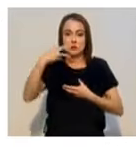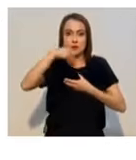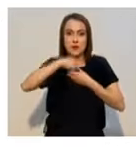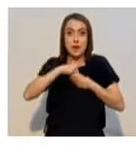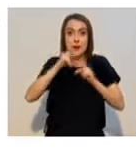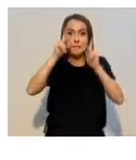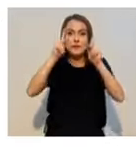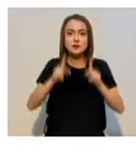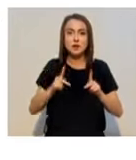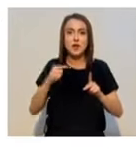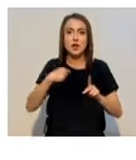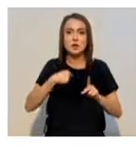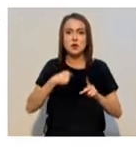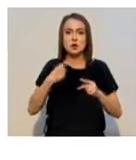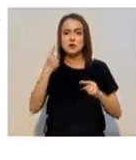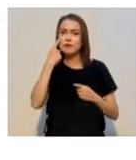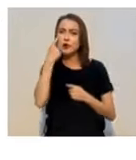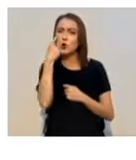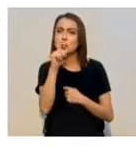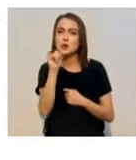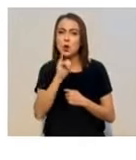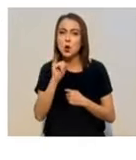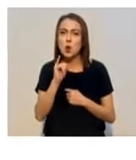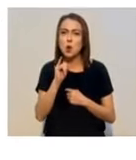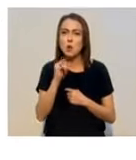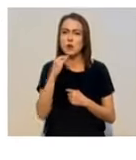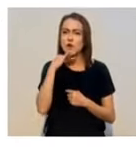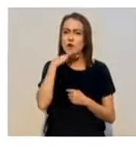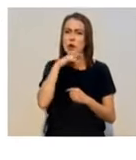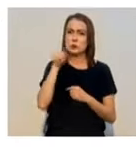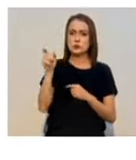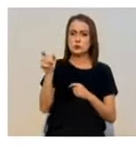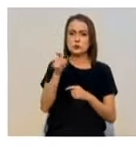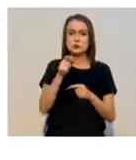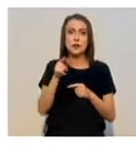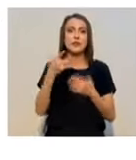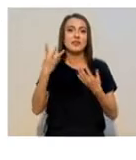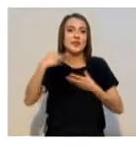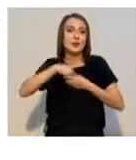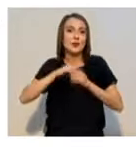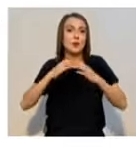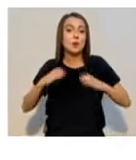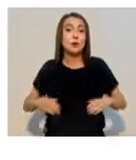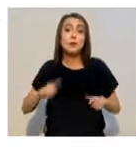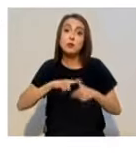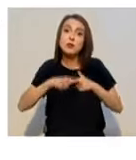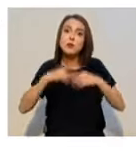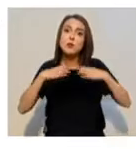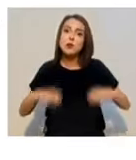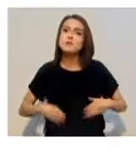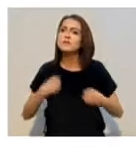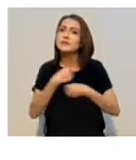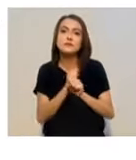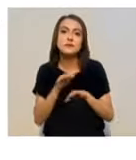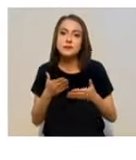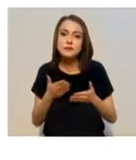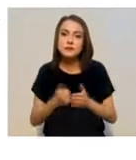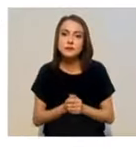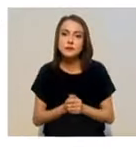mete en las personas, esas proteínas van y son reconocidas como agentes extraños en el cuerpo, y entonces el cuerpo lo que hace es que